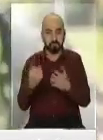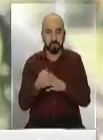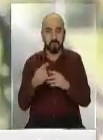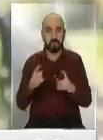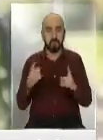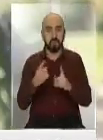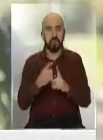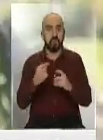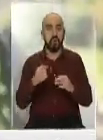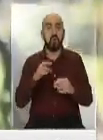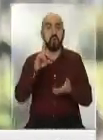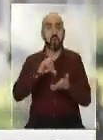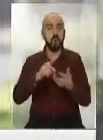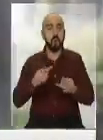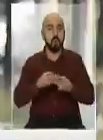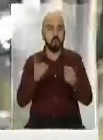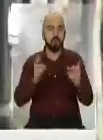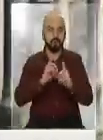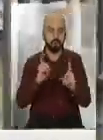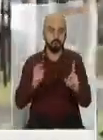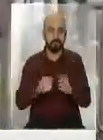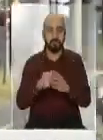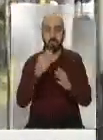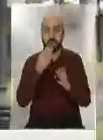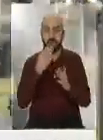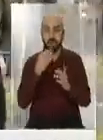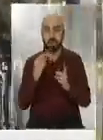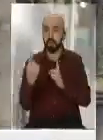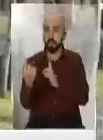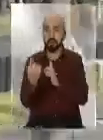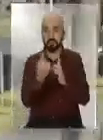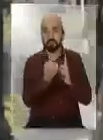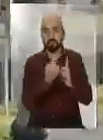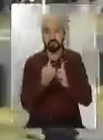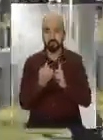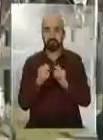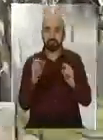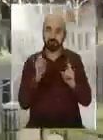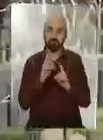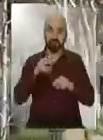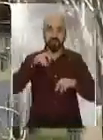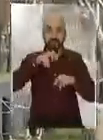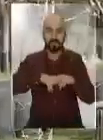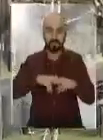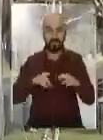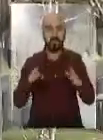los bebederos públicos y tampoco tomar contacto con los mobiliarios de las plazas.